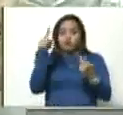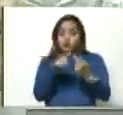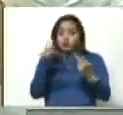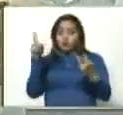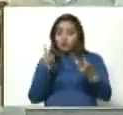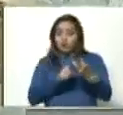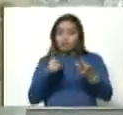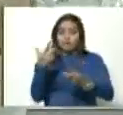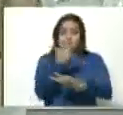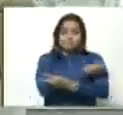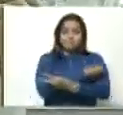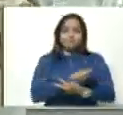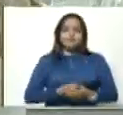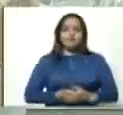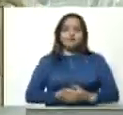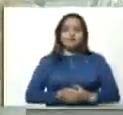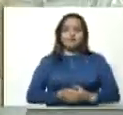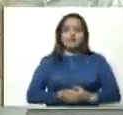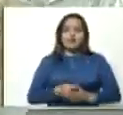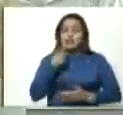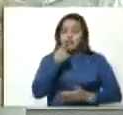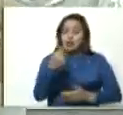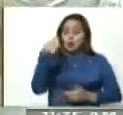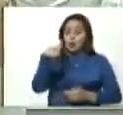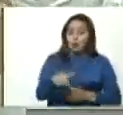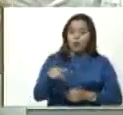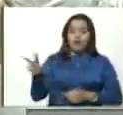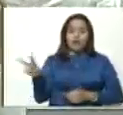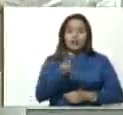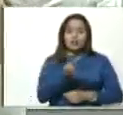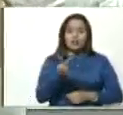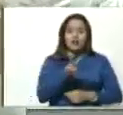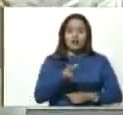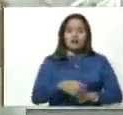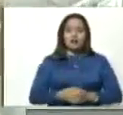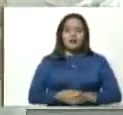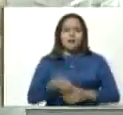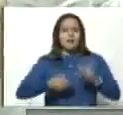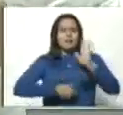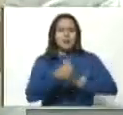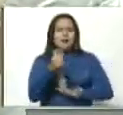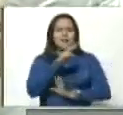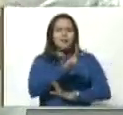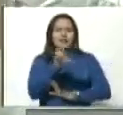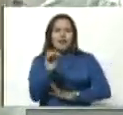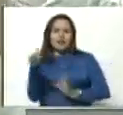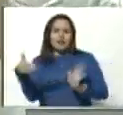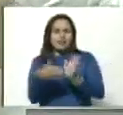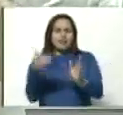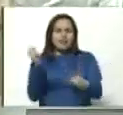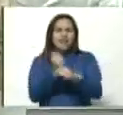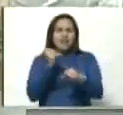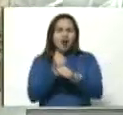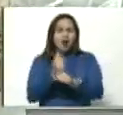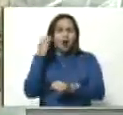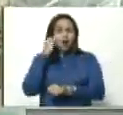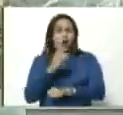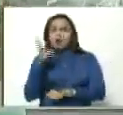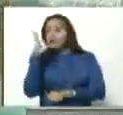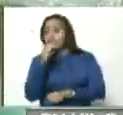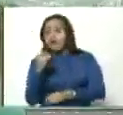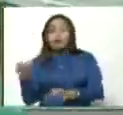refuerzo, diciéndole que hoy en Venezuela, los más de 20.000 colaboradores cubanos, no tenemos un enfermo de